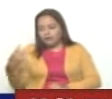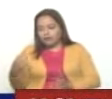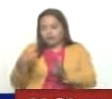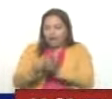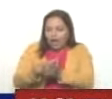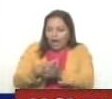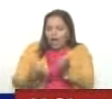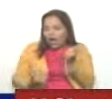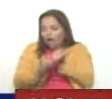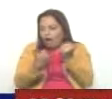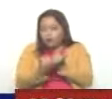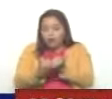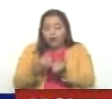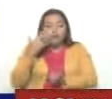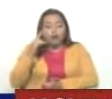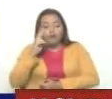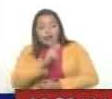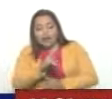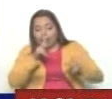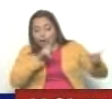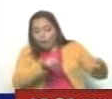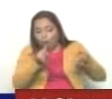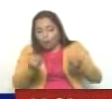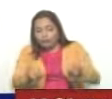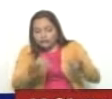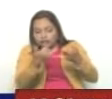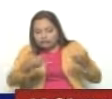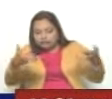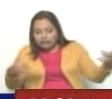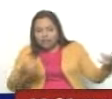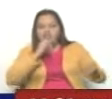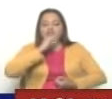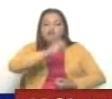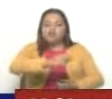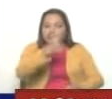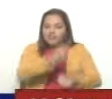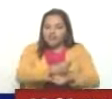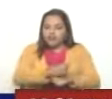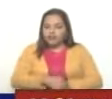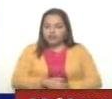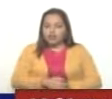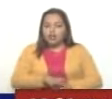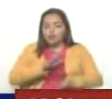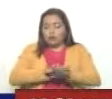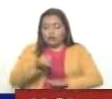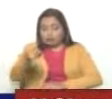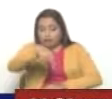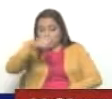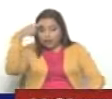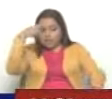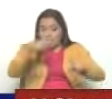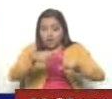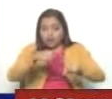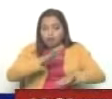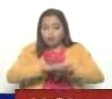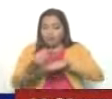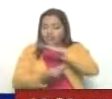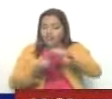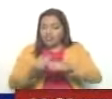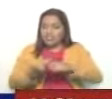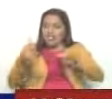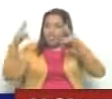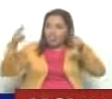operadoras, denuncien este tipo de situaciones que puedan ver afectadas, que los afectan a ellos directamente, porque te quitan una radio base y